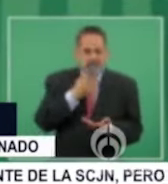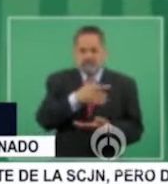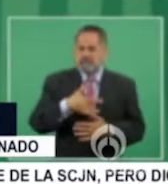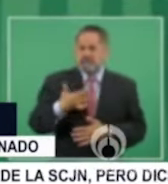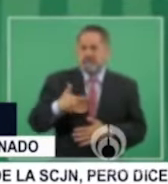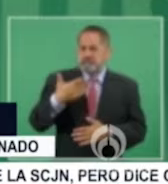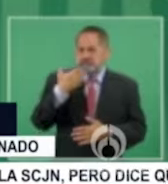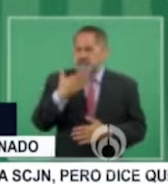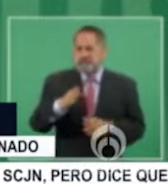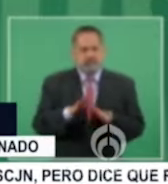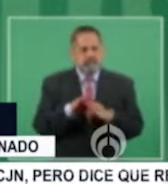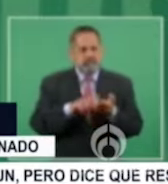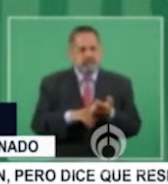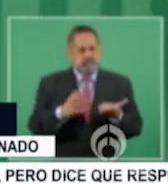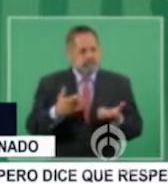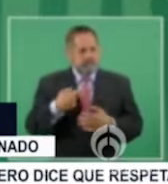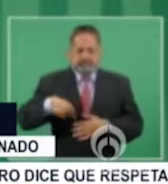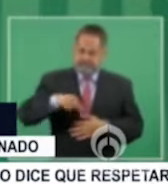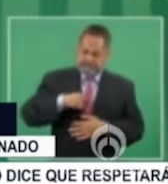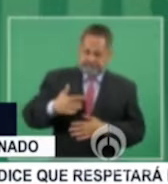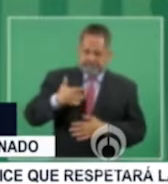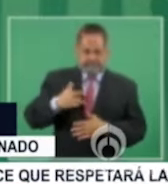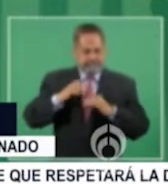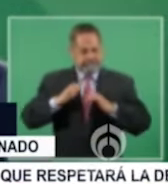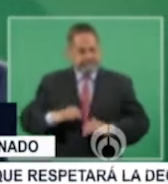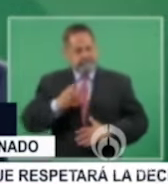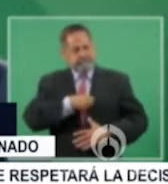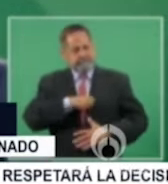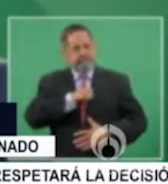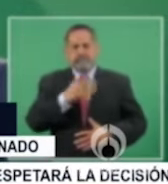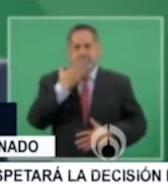de quedarse para darle forma,